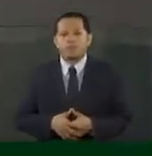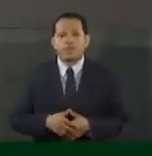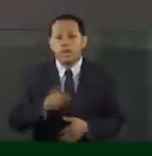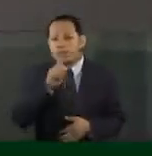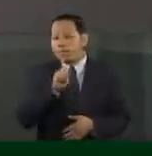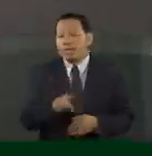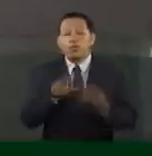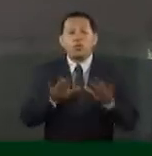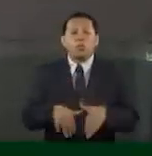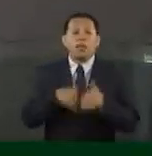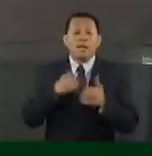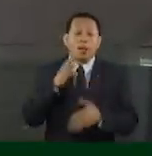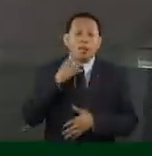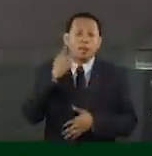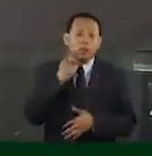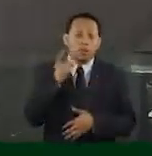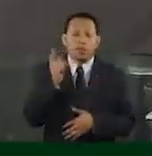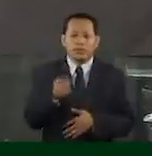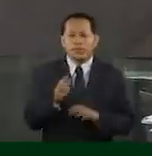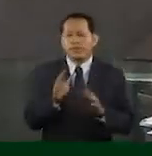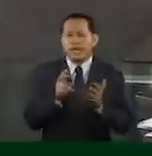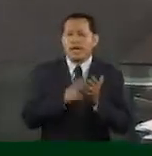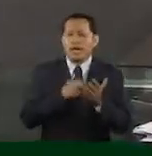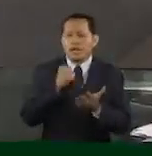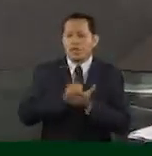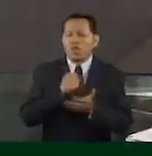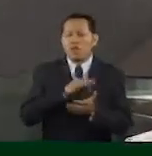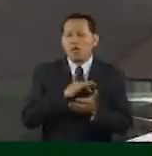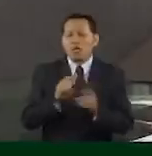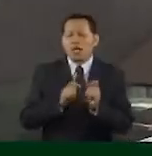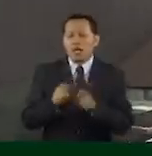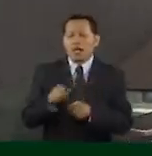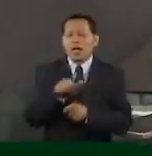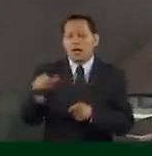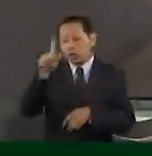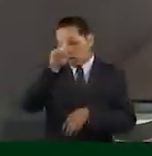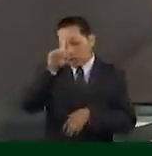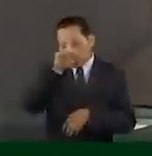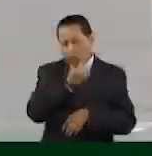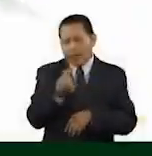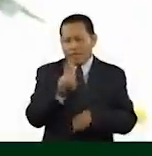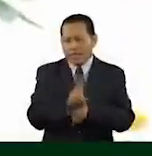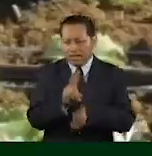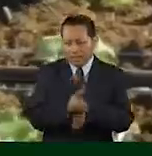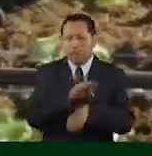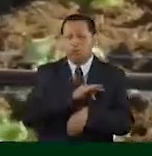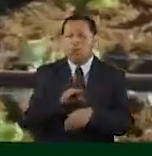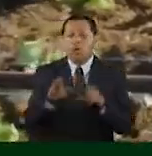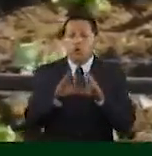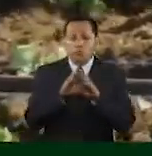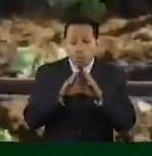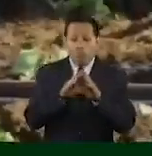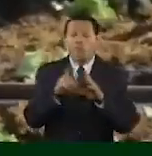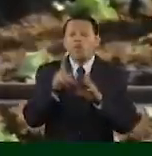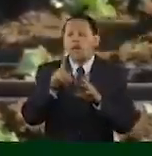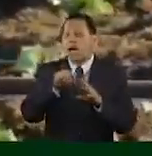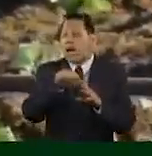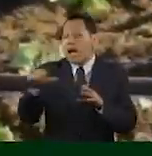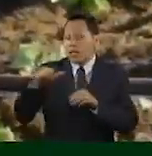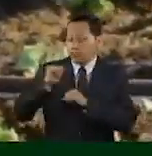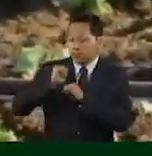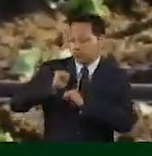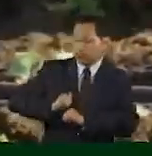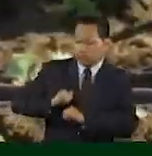También el Pleno de la Cámara de Diputados avaló reformas para facultar al Consejo de Vigilancia a que informe a las autoridades competentes